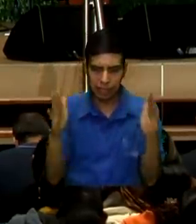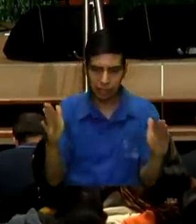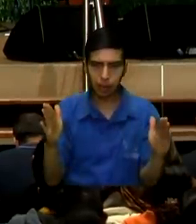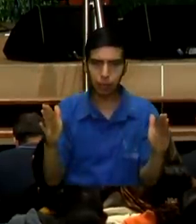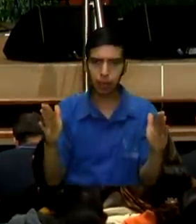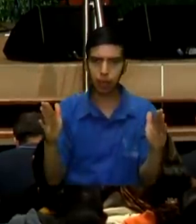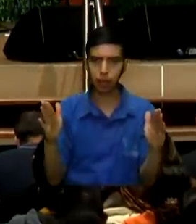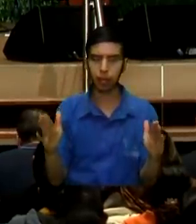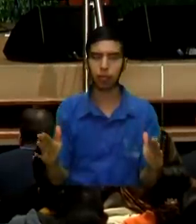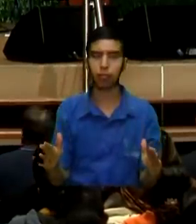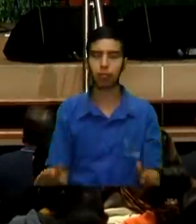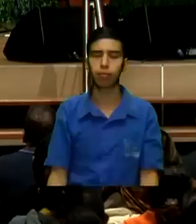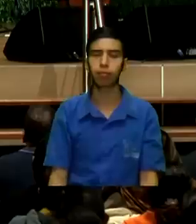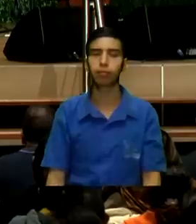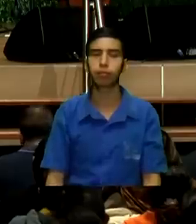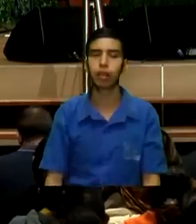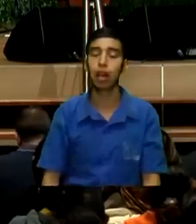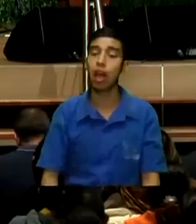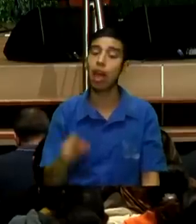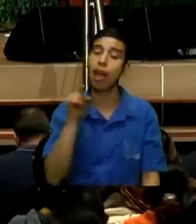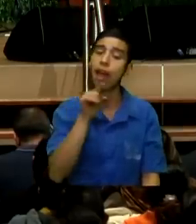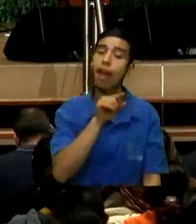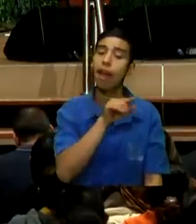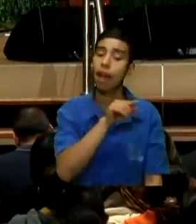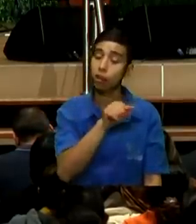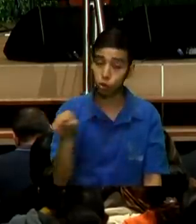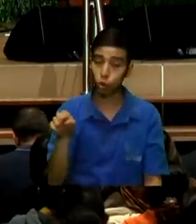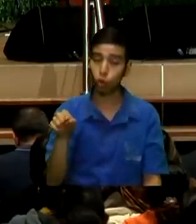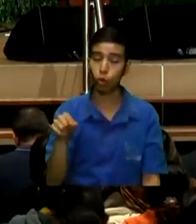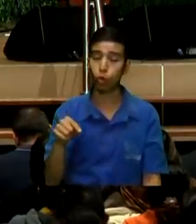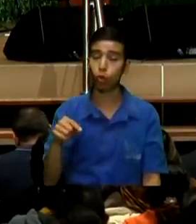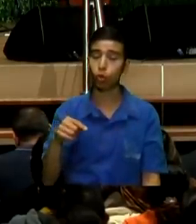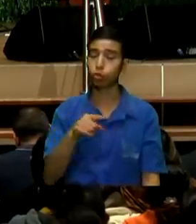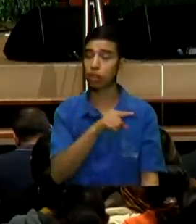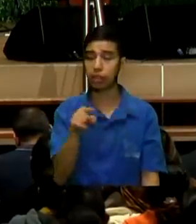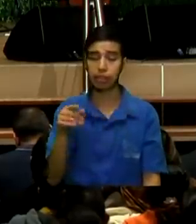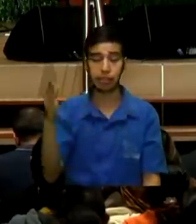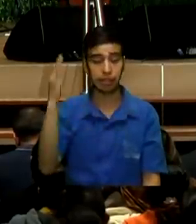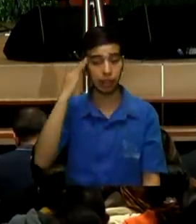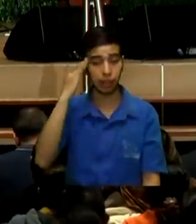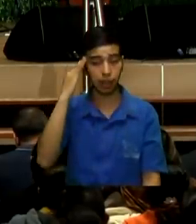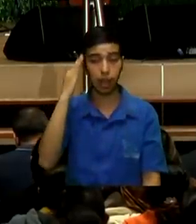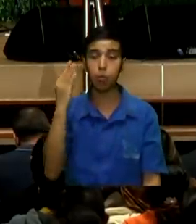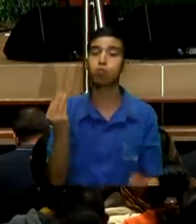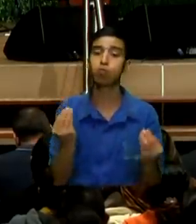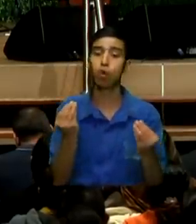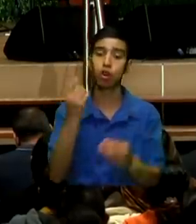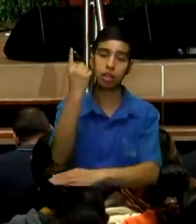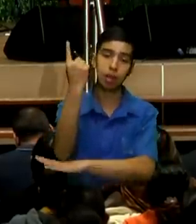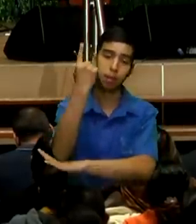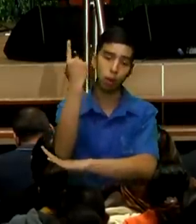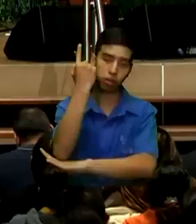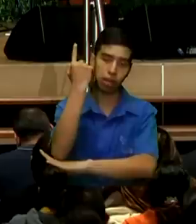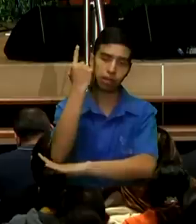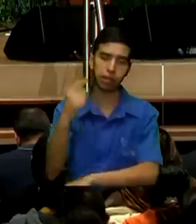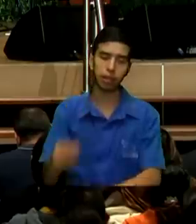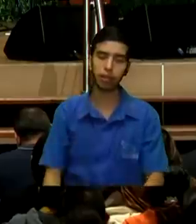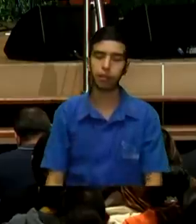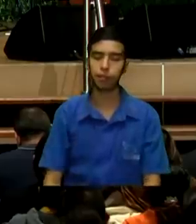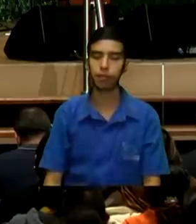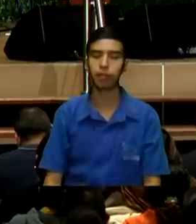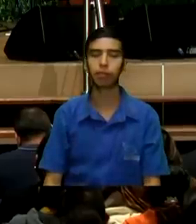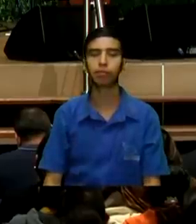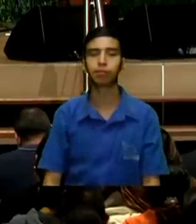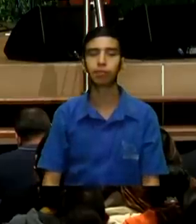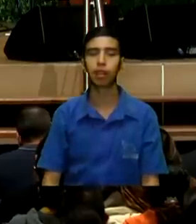Mira pues, porque esto es bien importante. Mira Timoteo, va a haber una guerra que